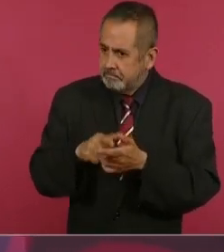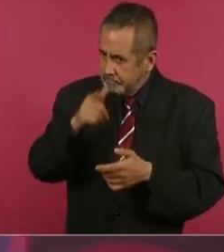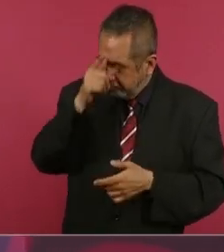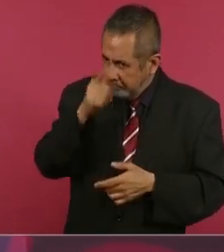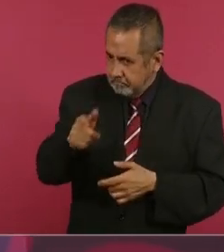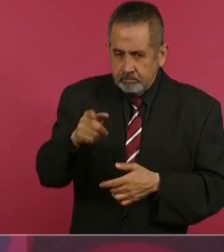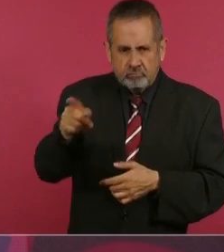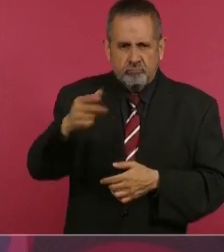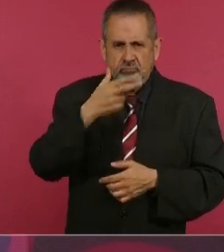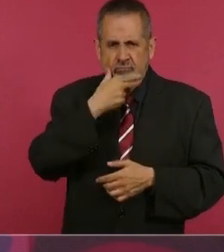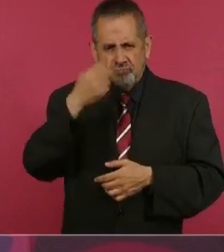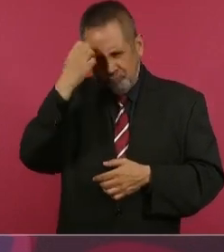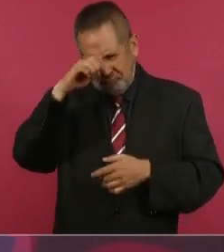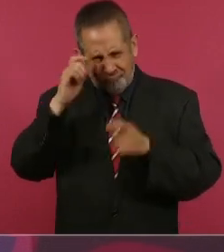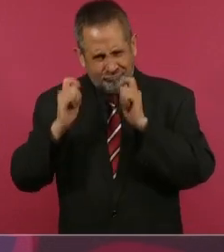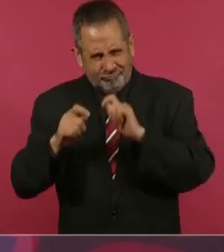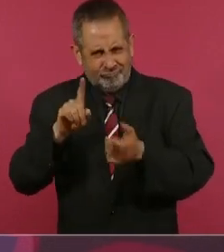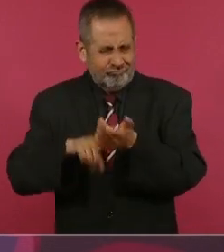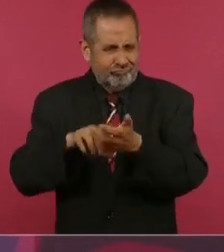con un estratega